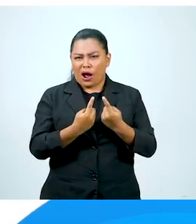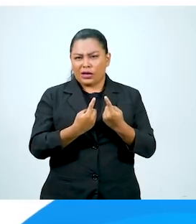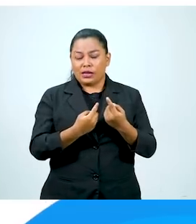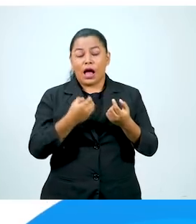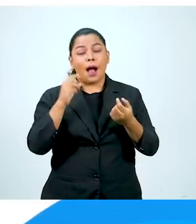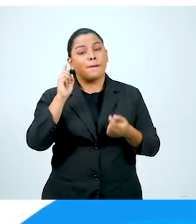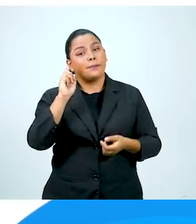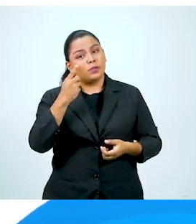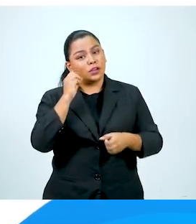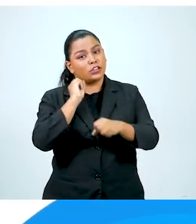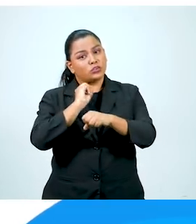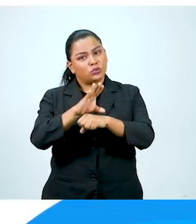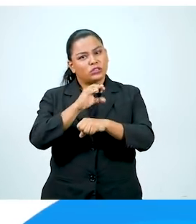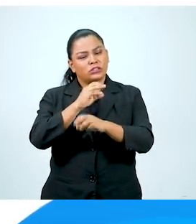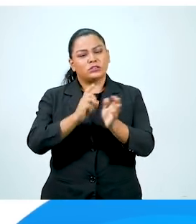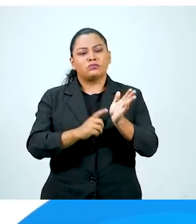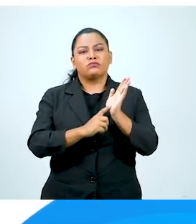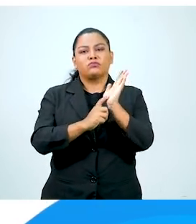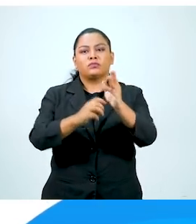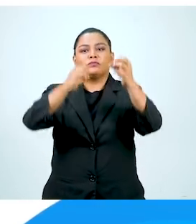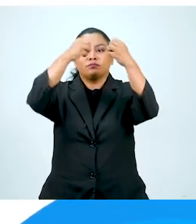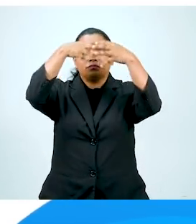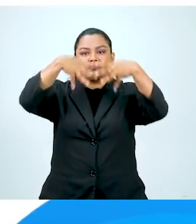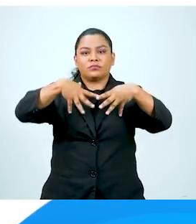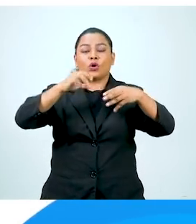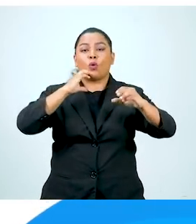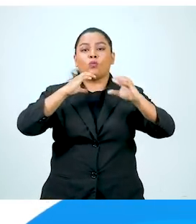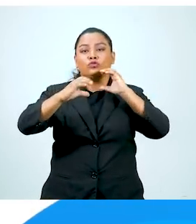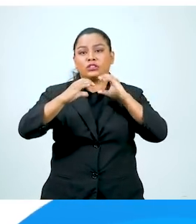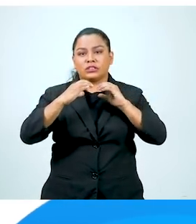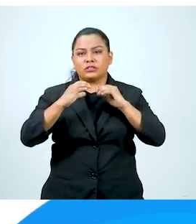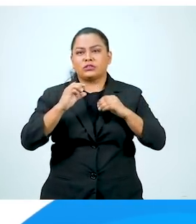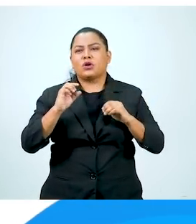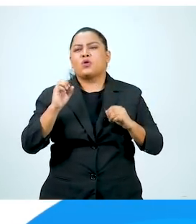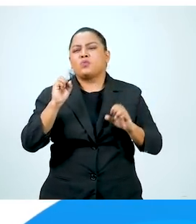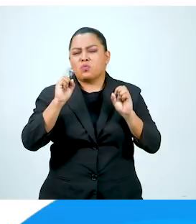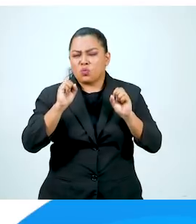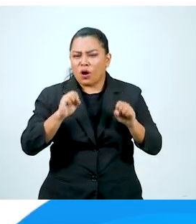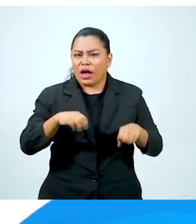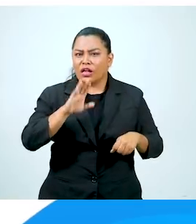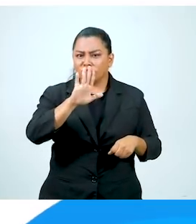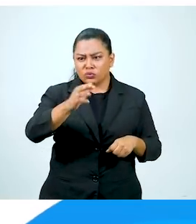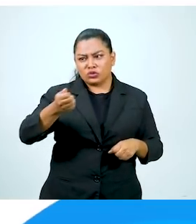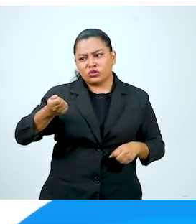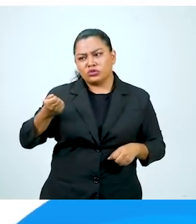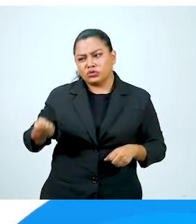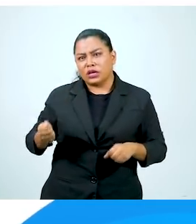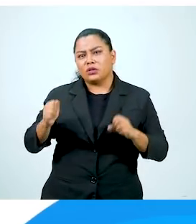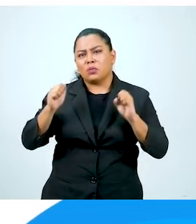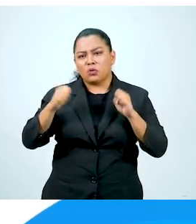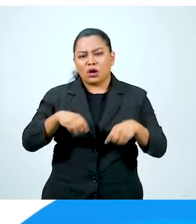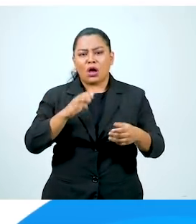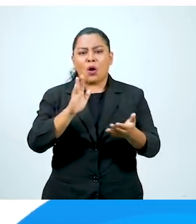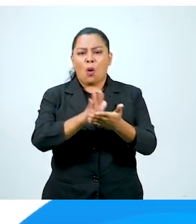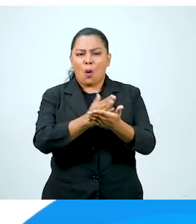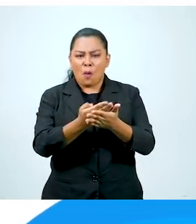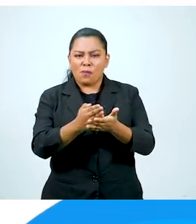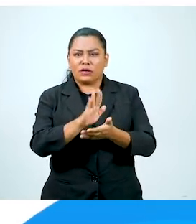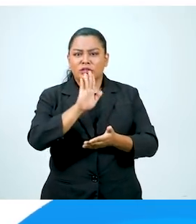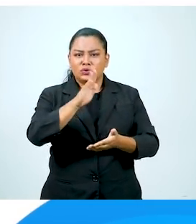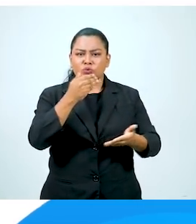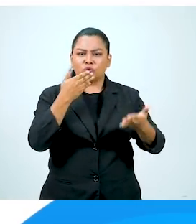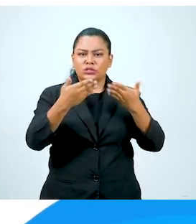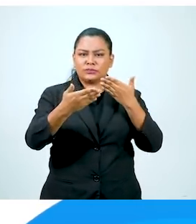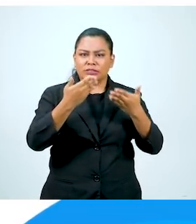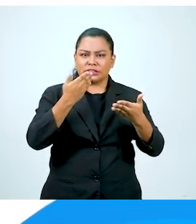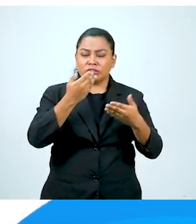sugerencia dice: presente el esquema de la comunicación y permita que el estudiantado socialice la